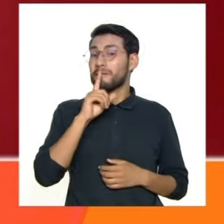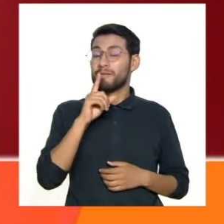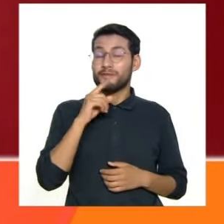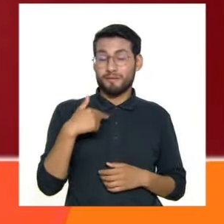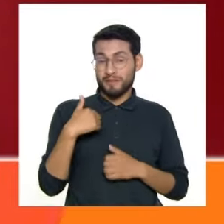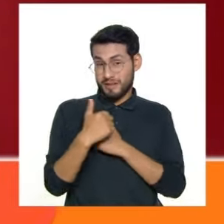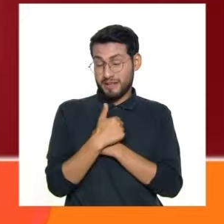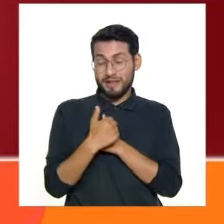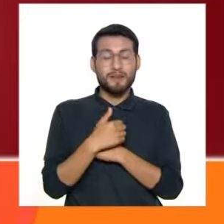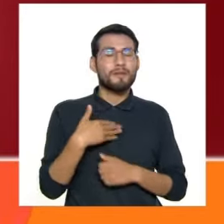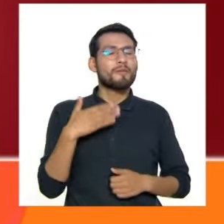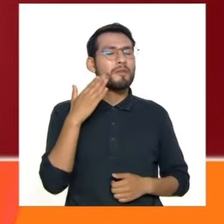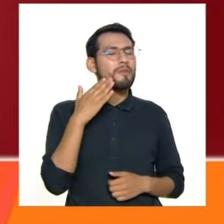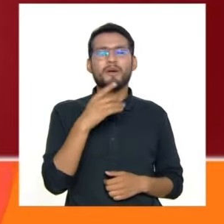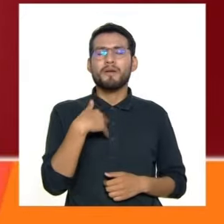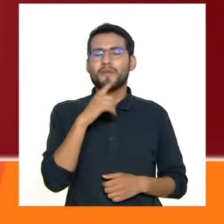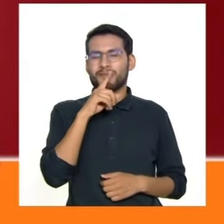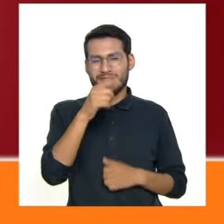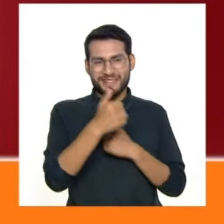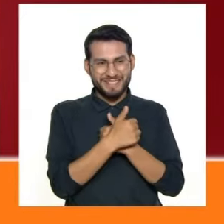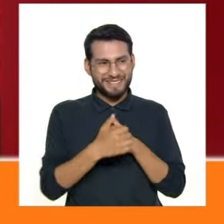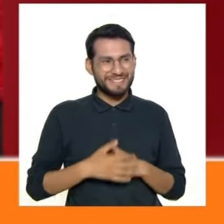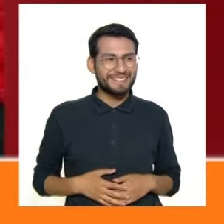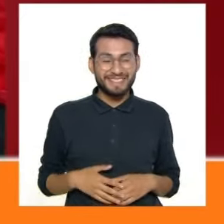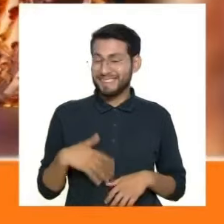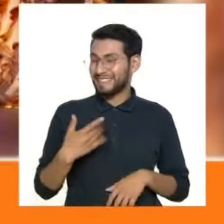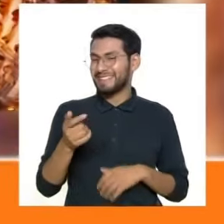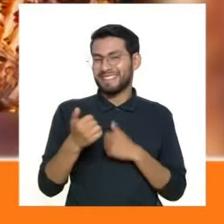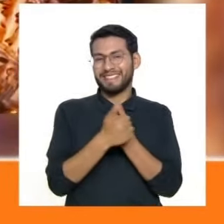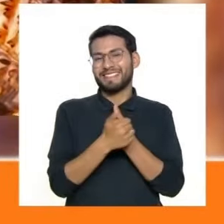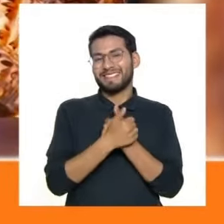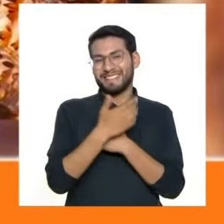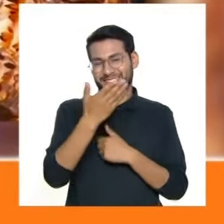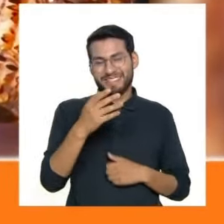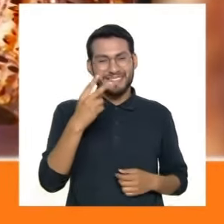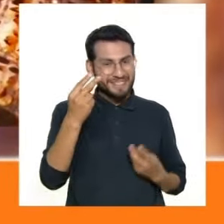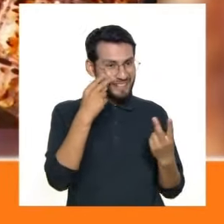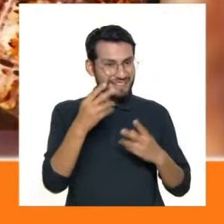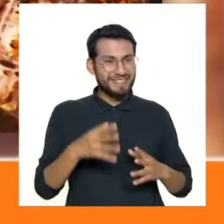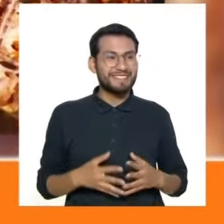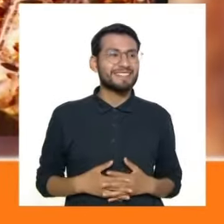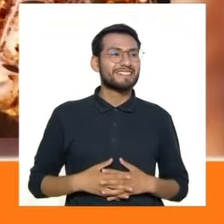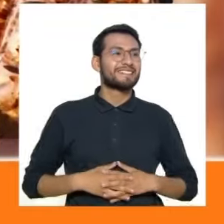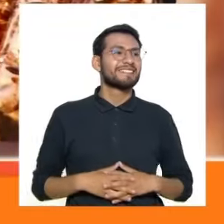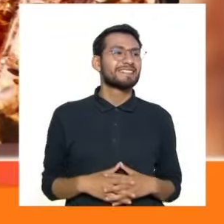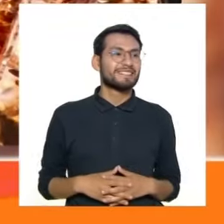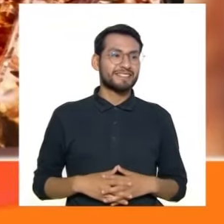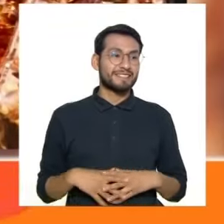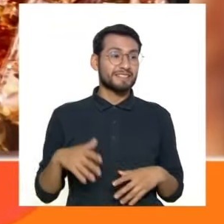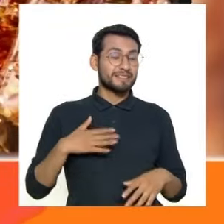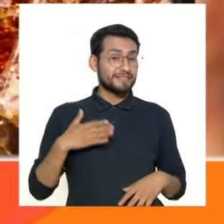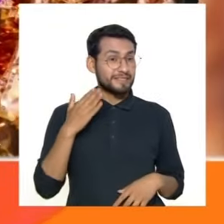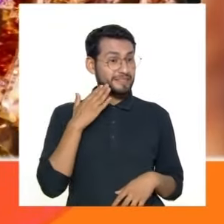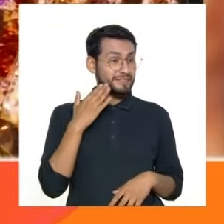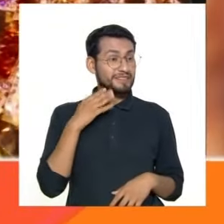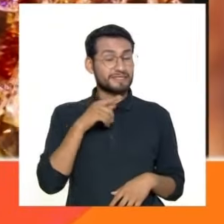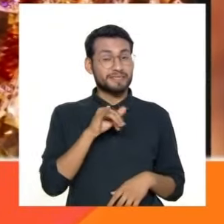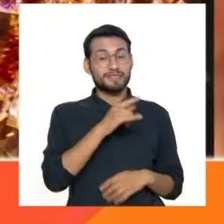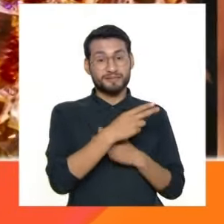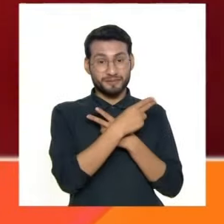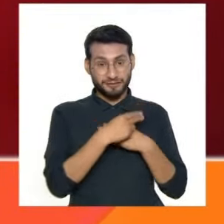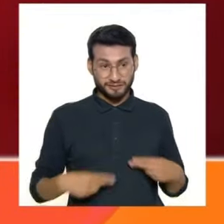ayacucho un besote a mi papá que seguro esta viendo ayacucho manta están viendo el programa eh de mi madre somos de